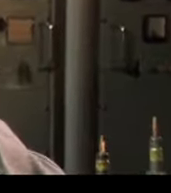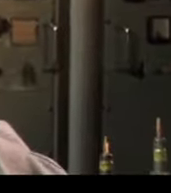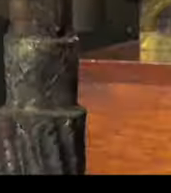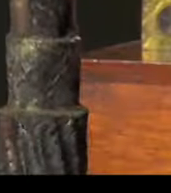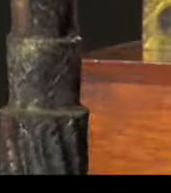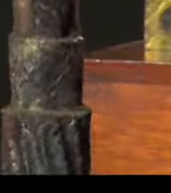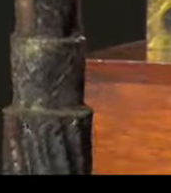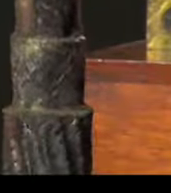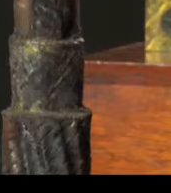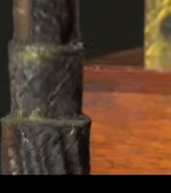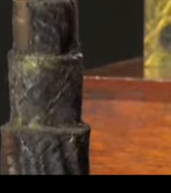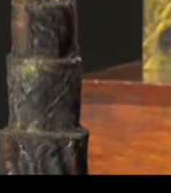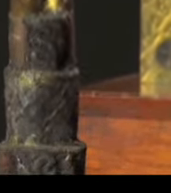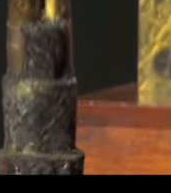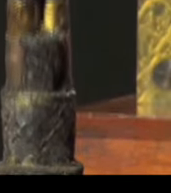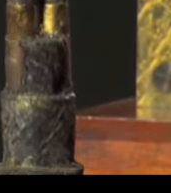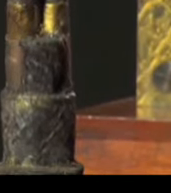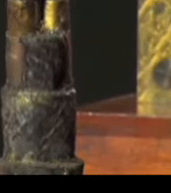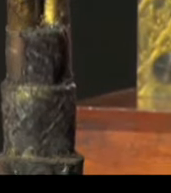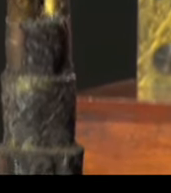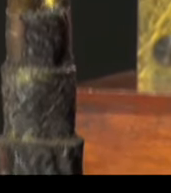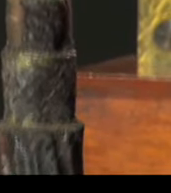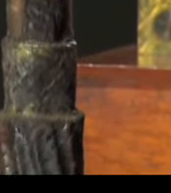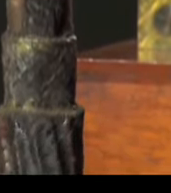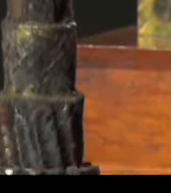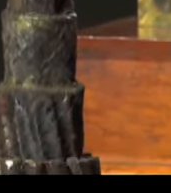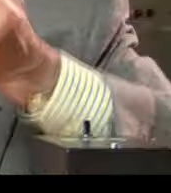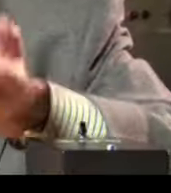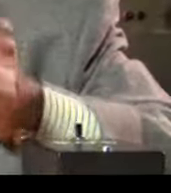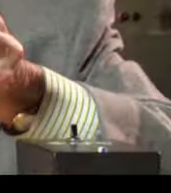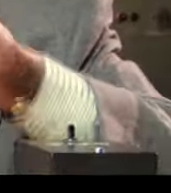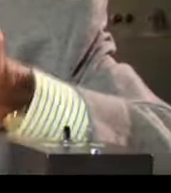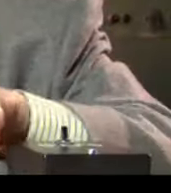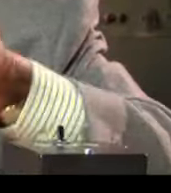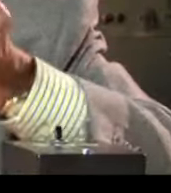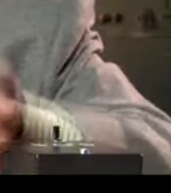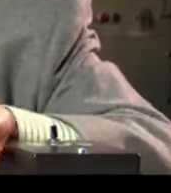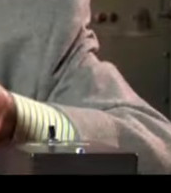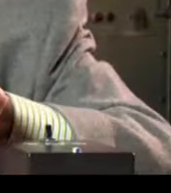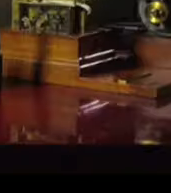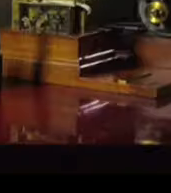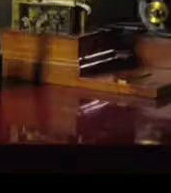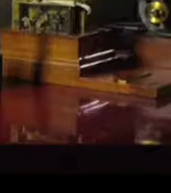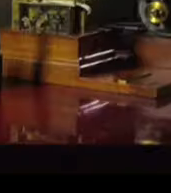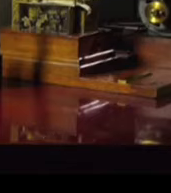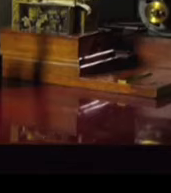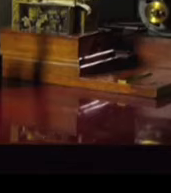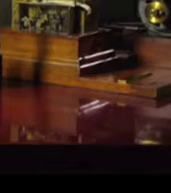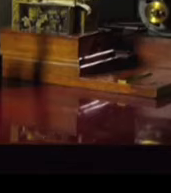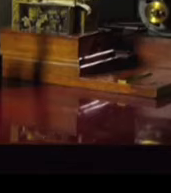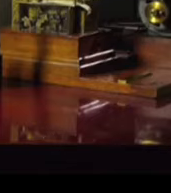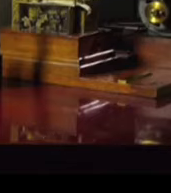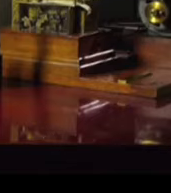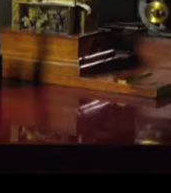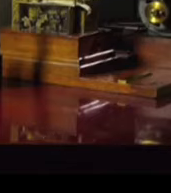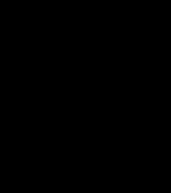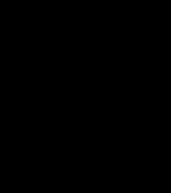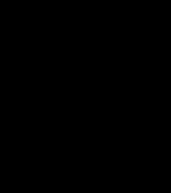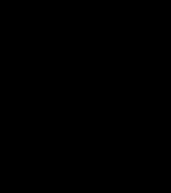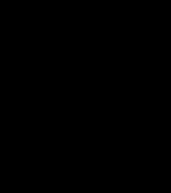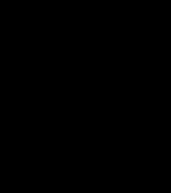Isabel II abriendo el Parlamento. Se inaugura el telégrafo eléctrico en España, no ya para